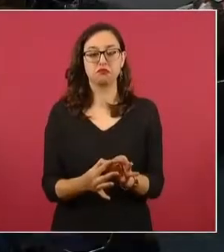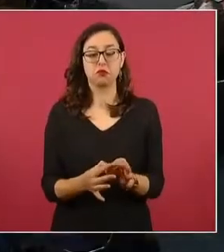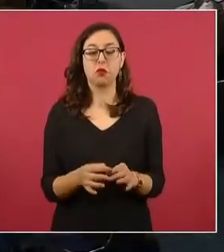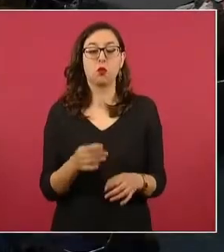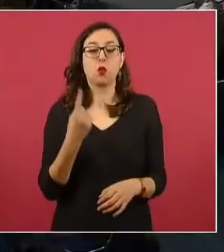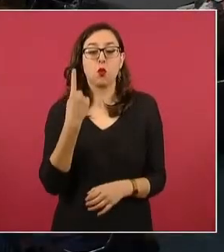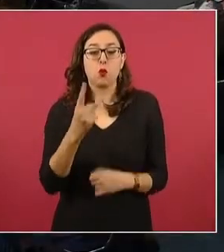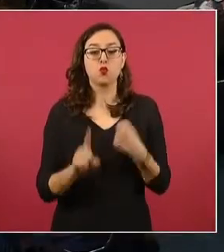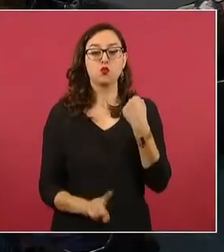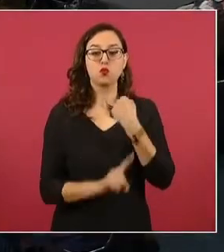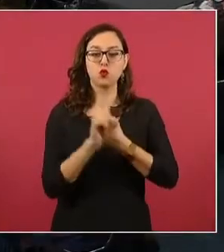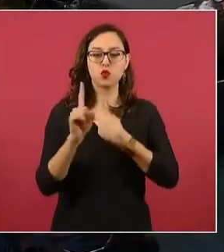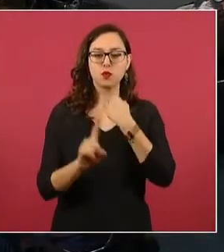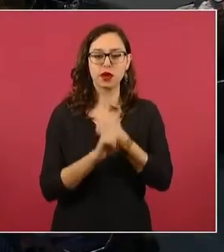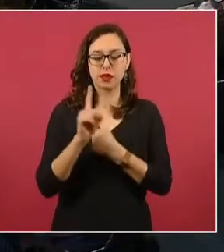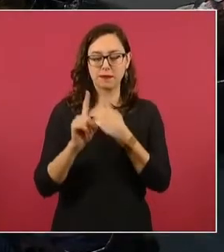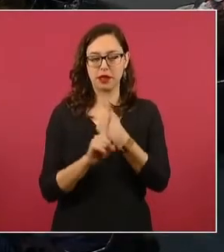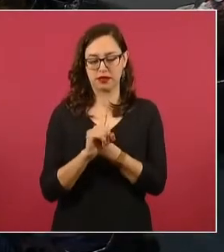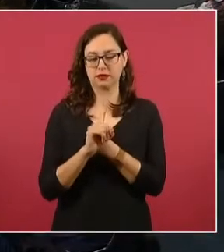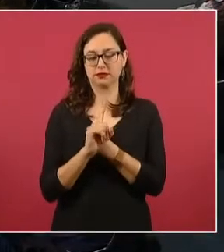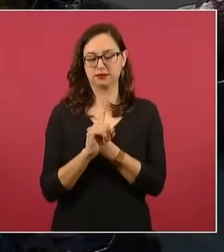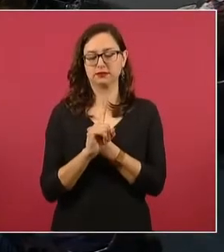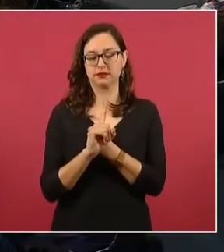problemas con los libramientos,